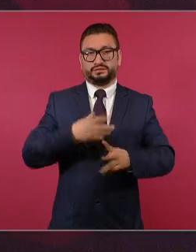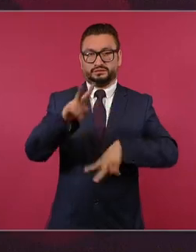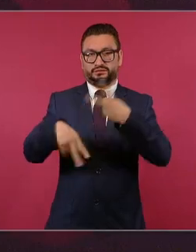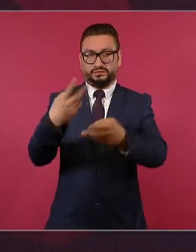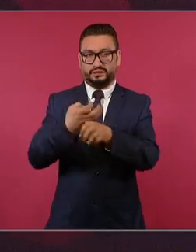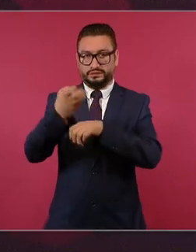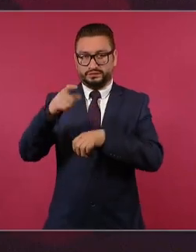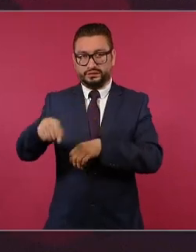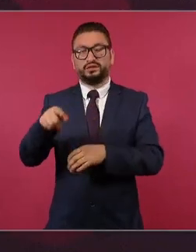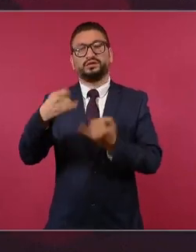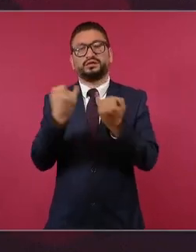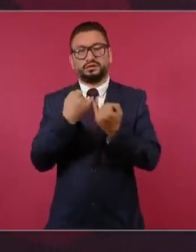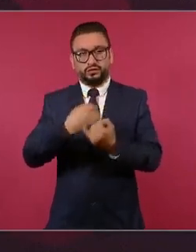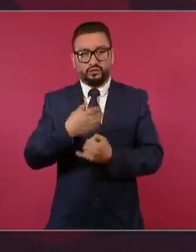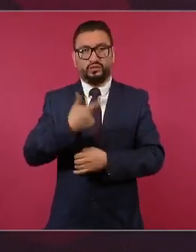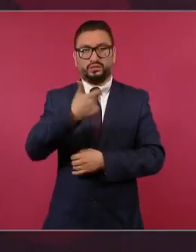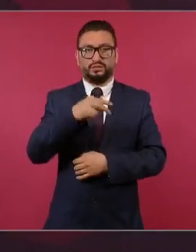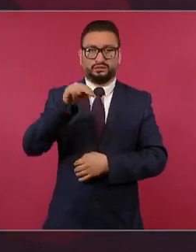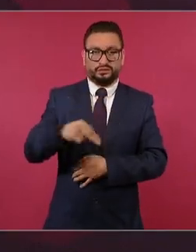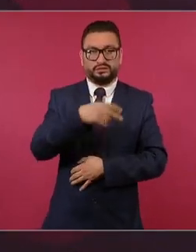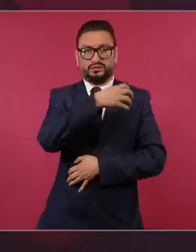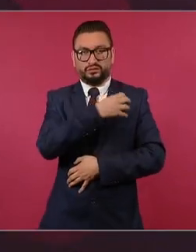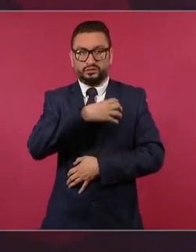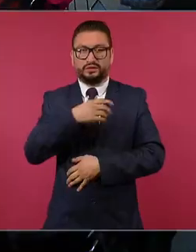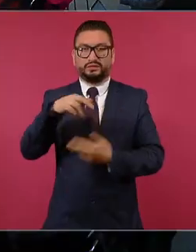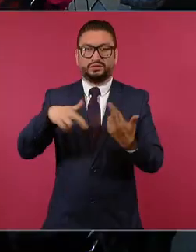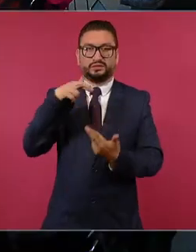están pendientes, y la Guardia Nacional.